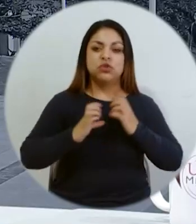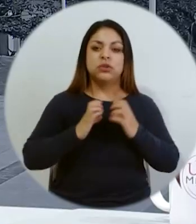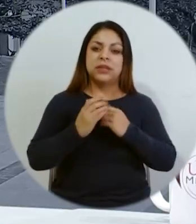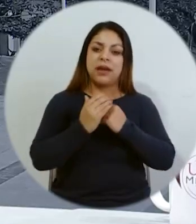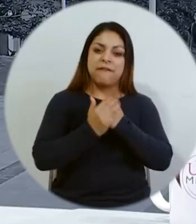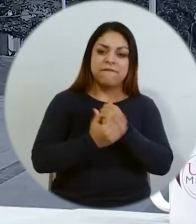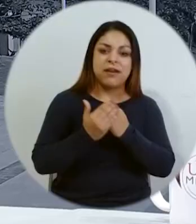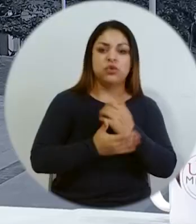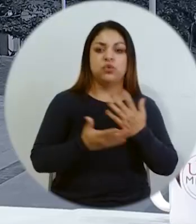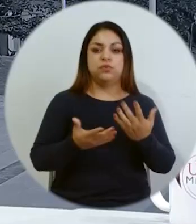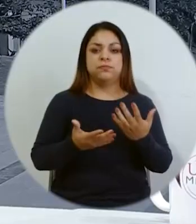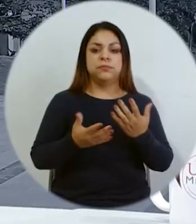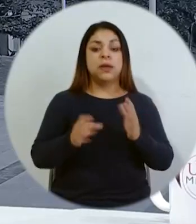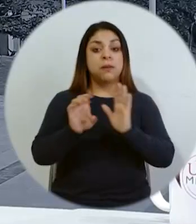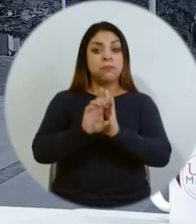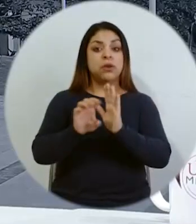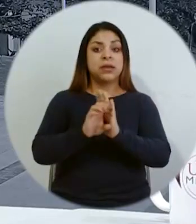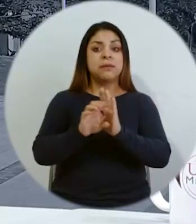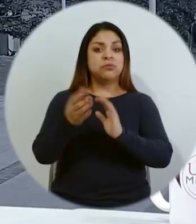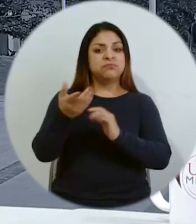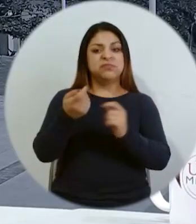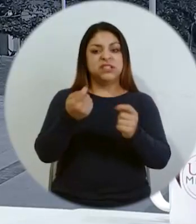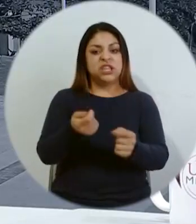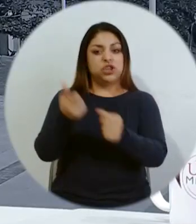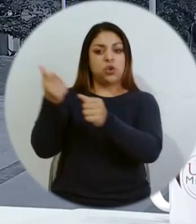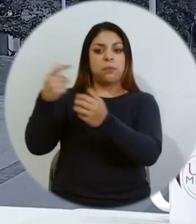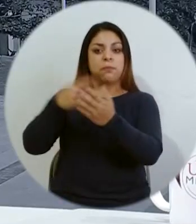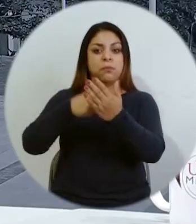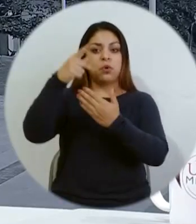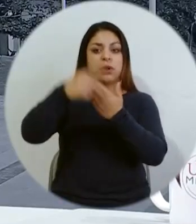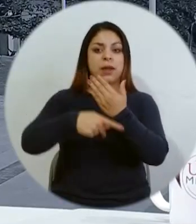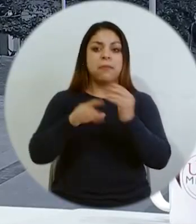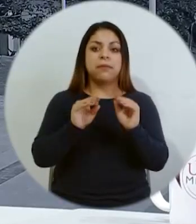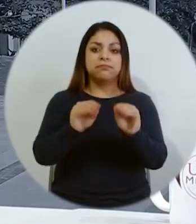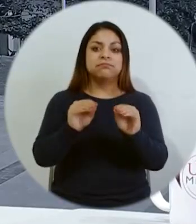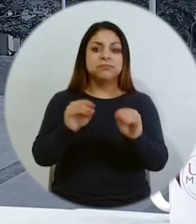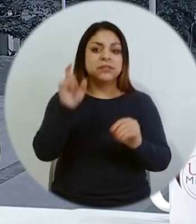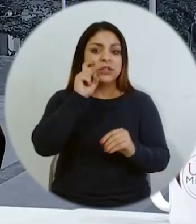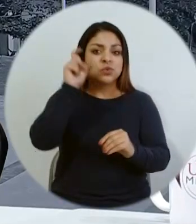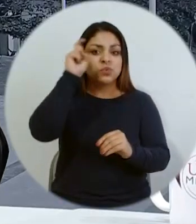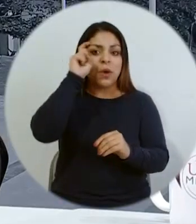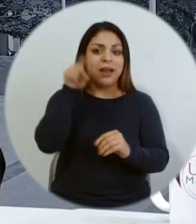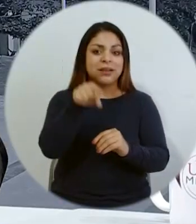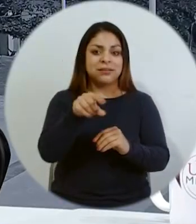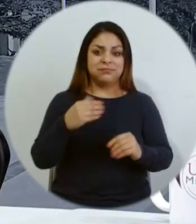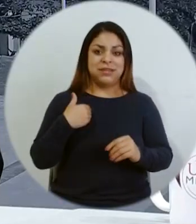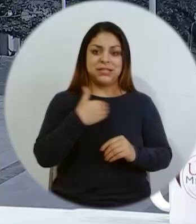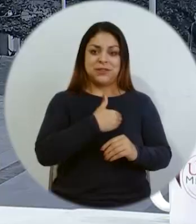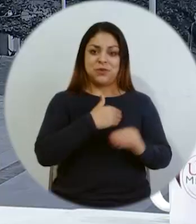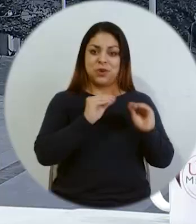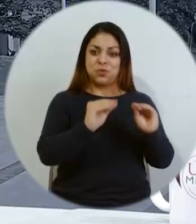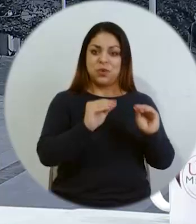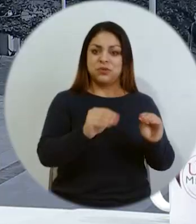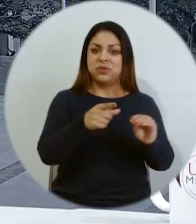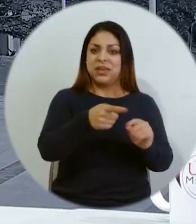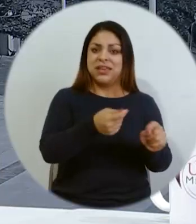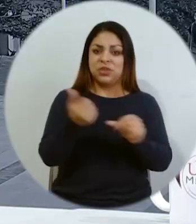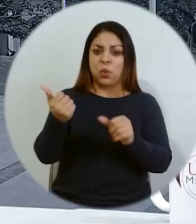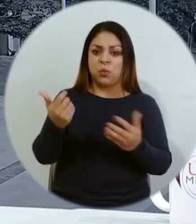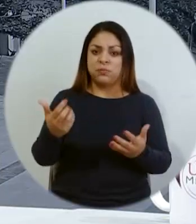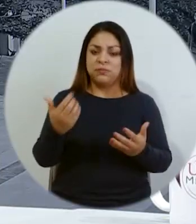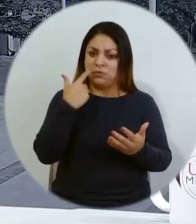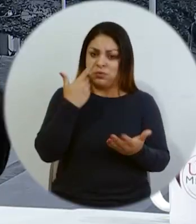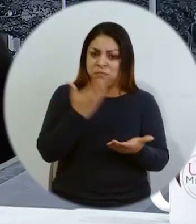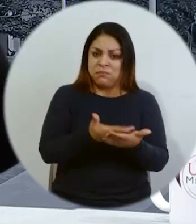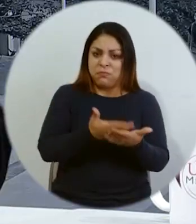afectos. Se quitó, por ejemplo, el programa de educación de la sexualidad, algo importantísimo y que hay evidencia que muestra que los programas de educación